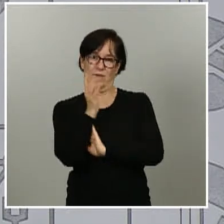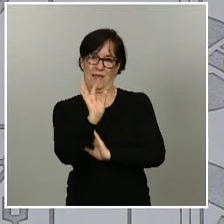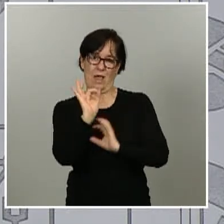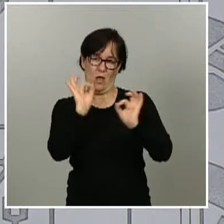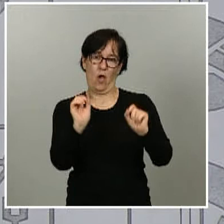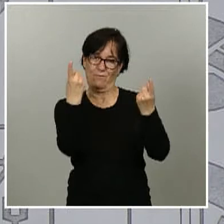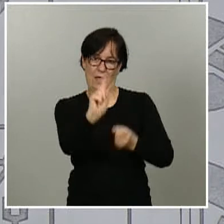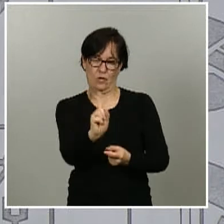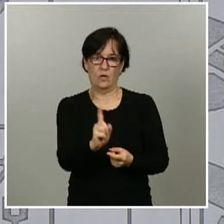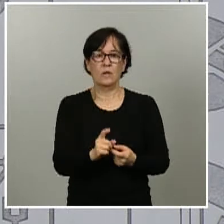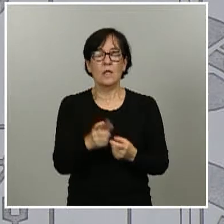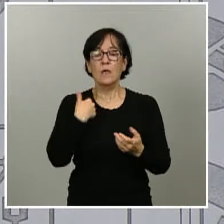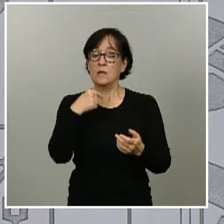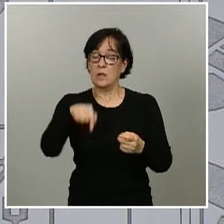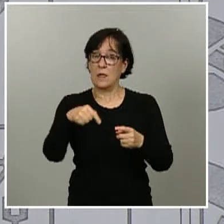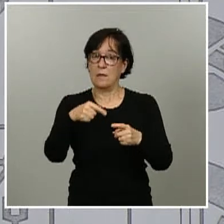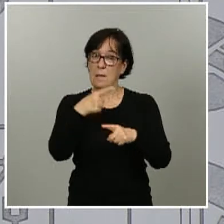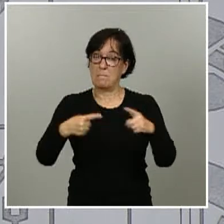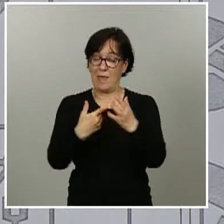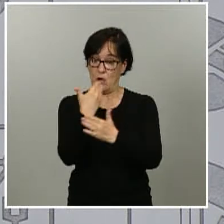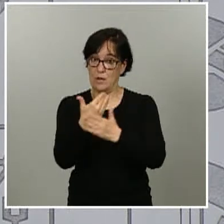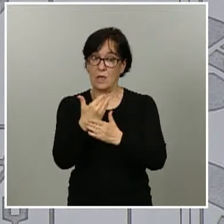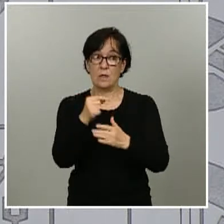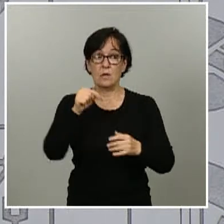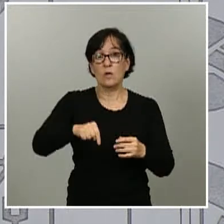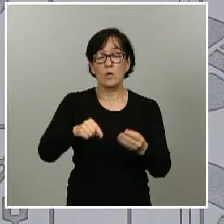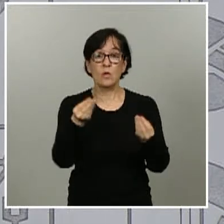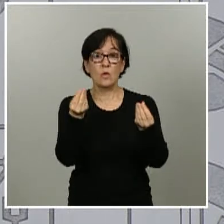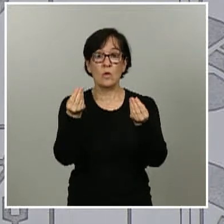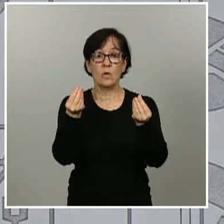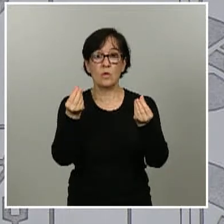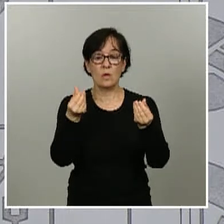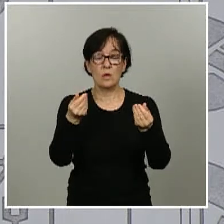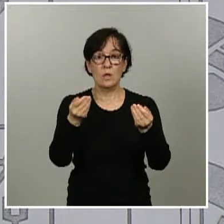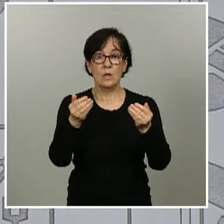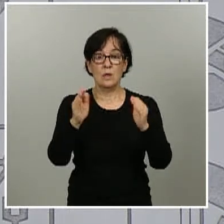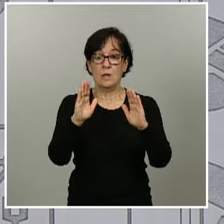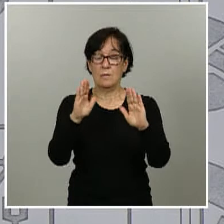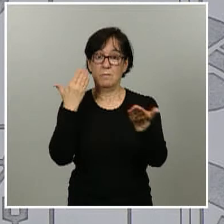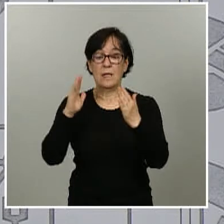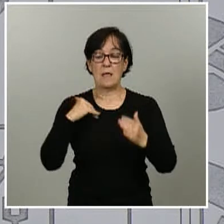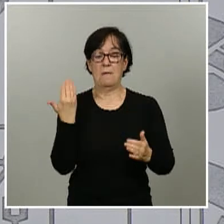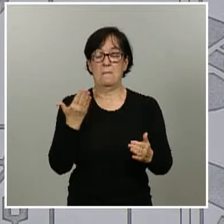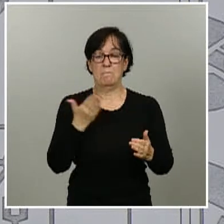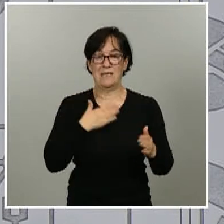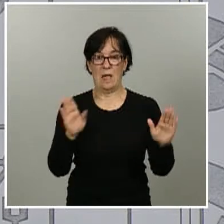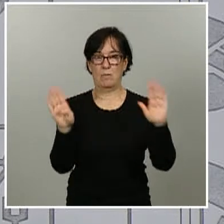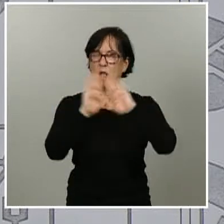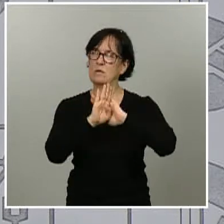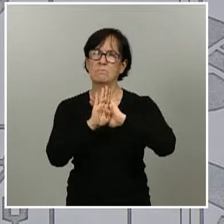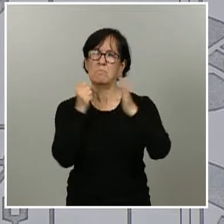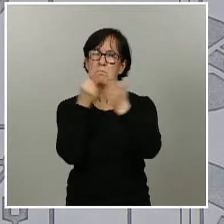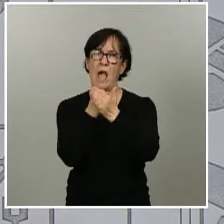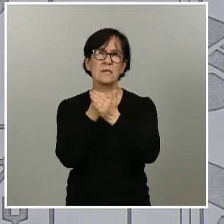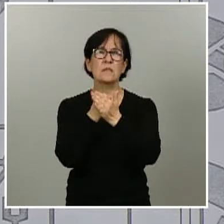principio, hoy al mediodía tendremos las solicitudes y mañana por la noche, o como muy tarde el viernes por la